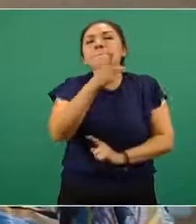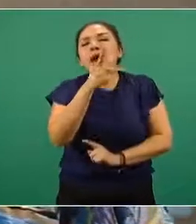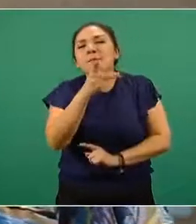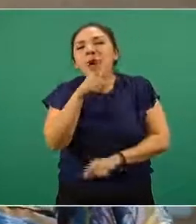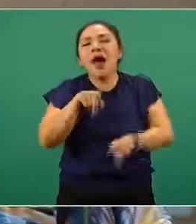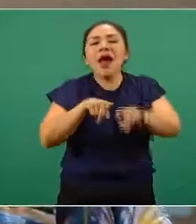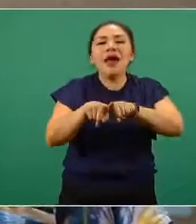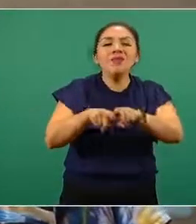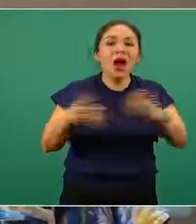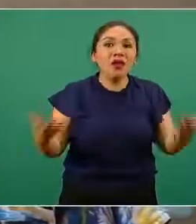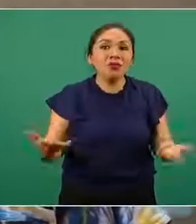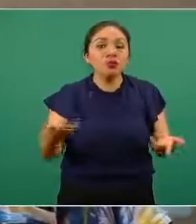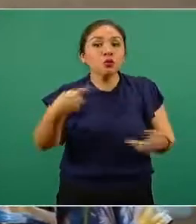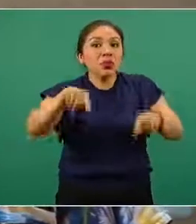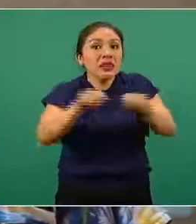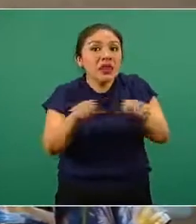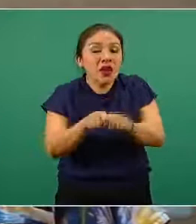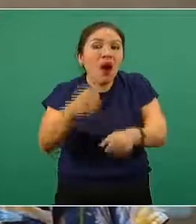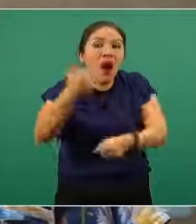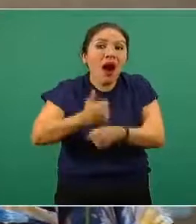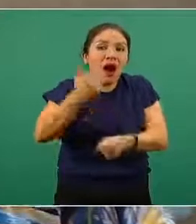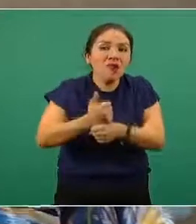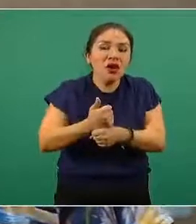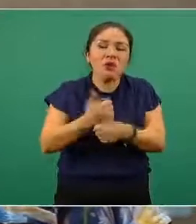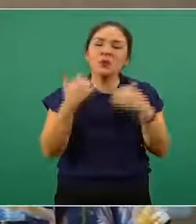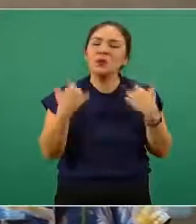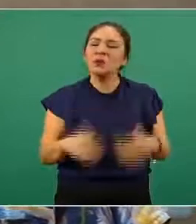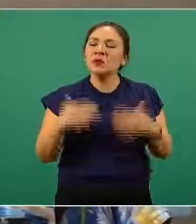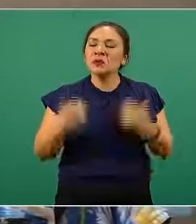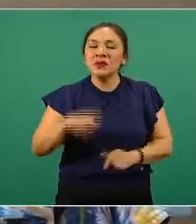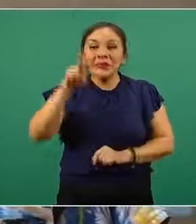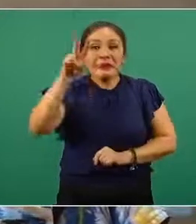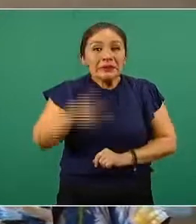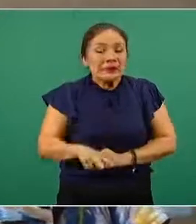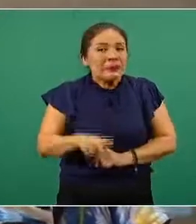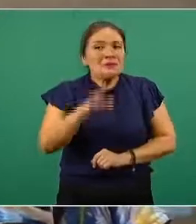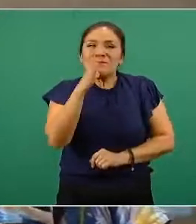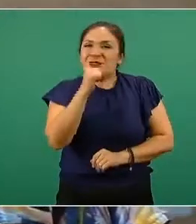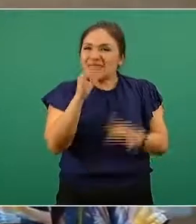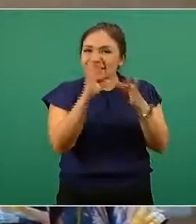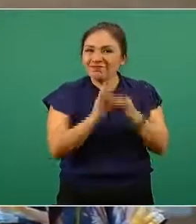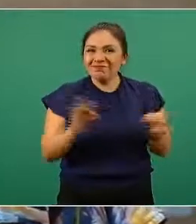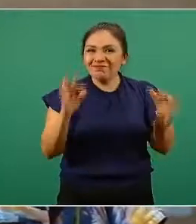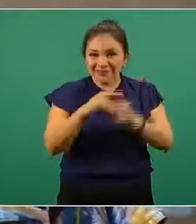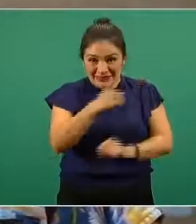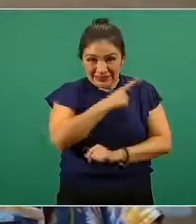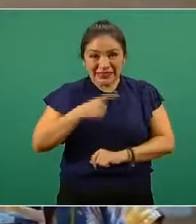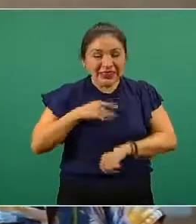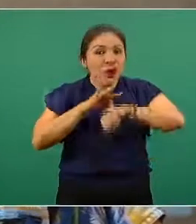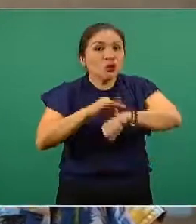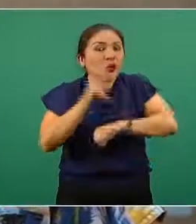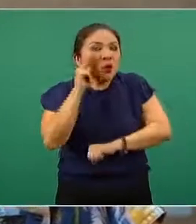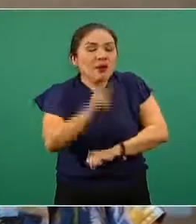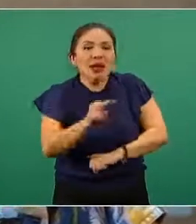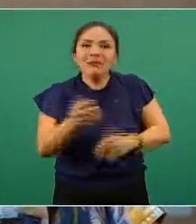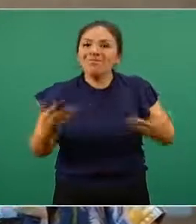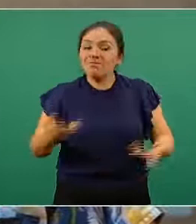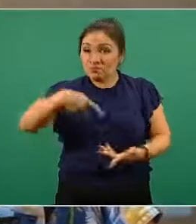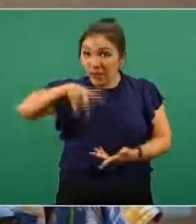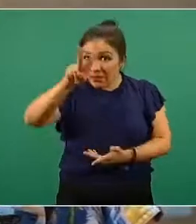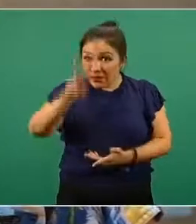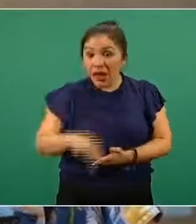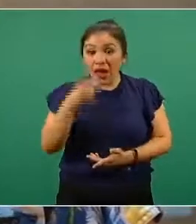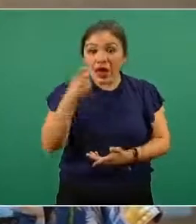a su hermano, a su tío, a su abuelo. Es algo inexplicable, tendrían que vivirlo. Pero ha